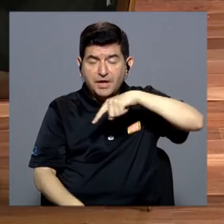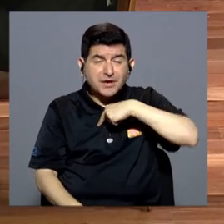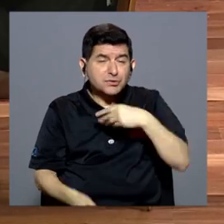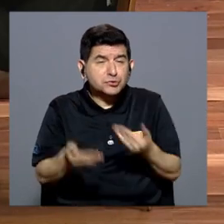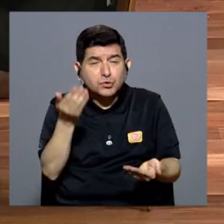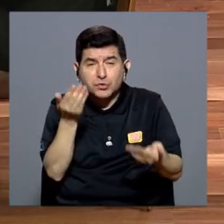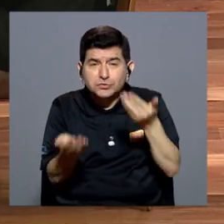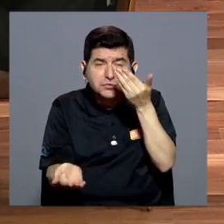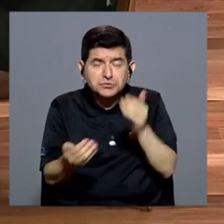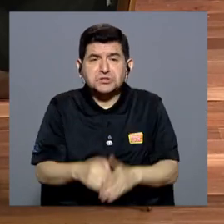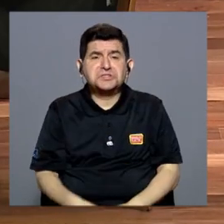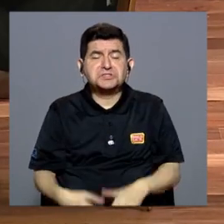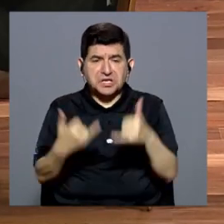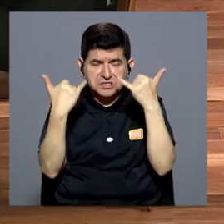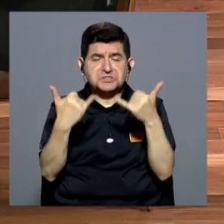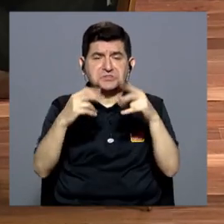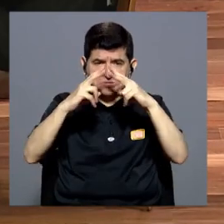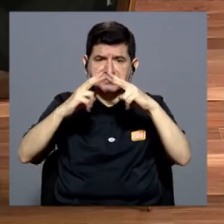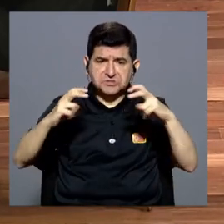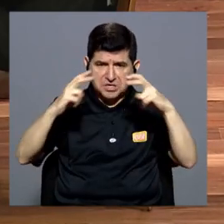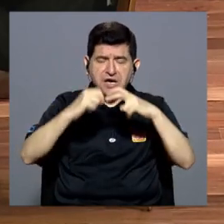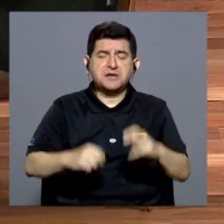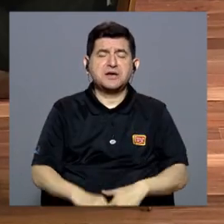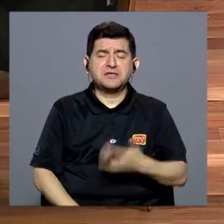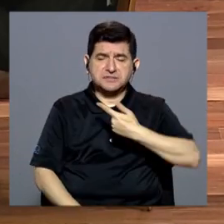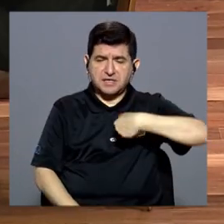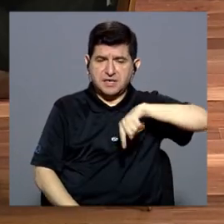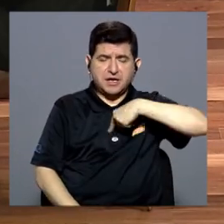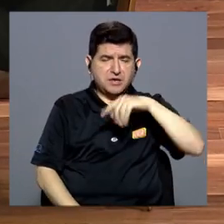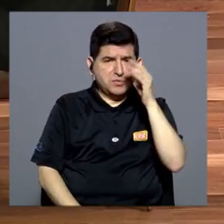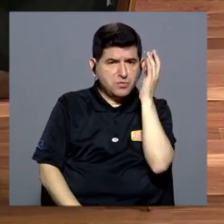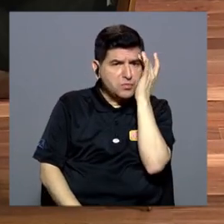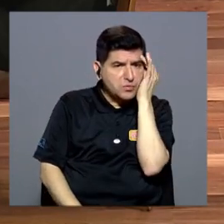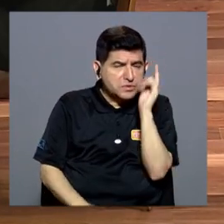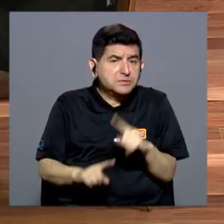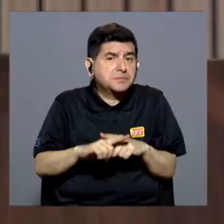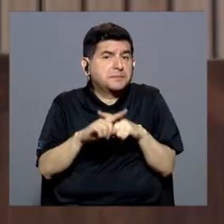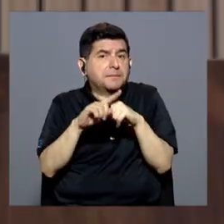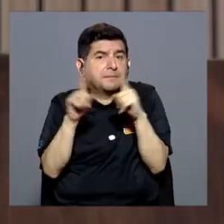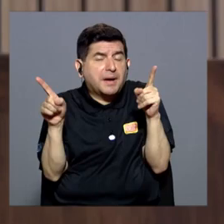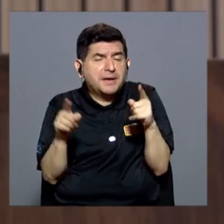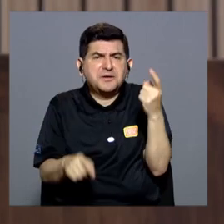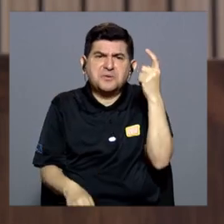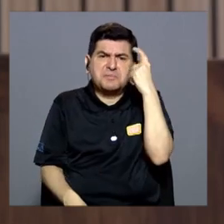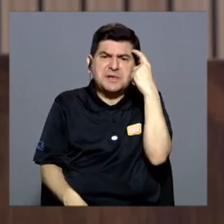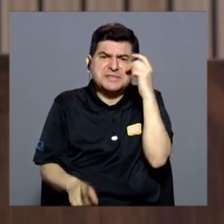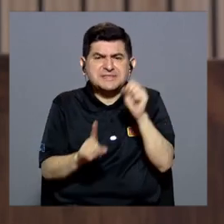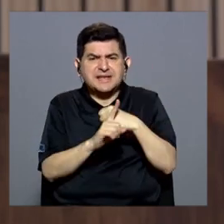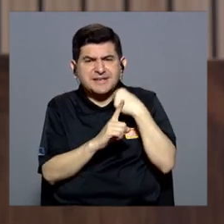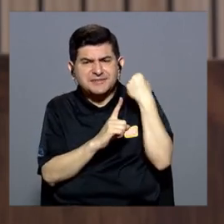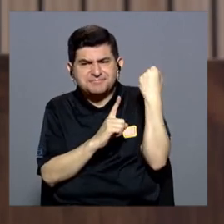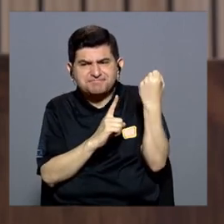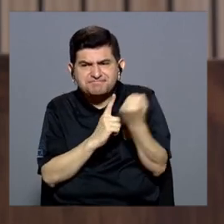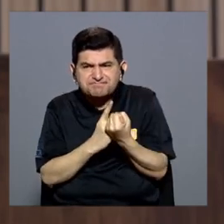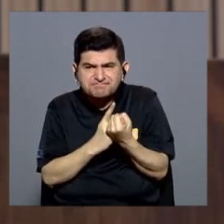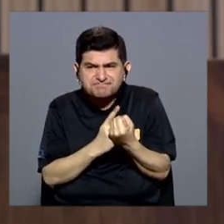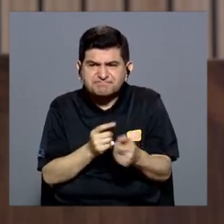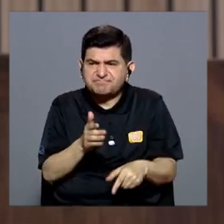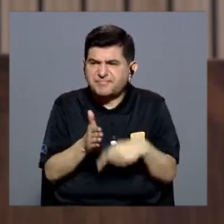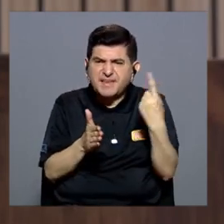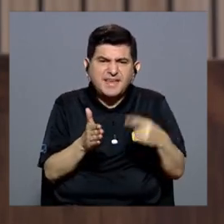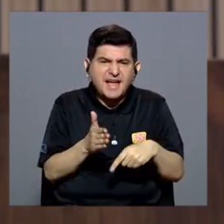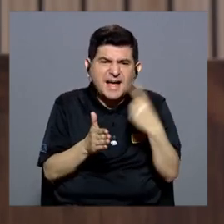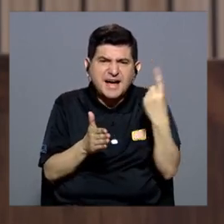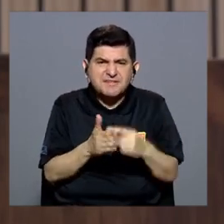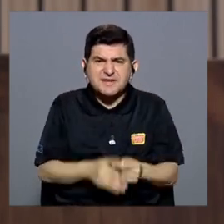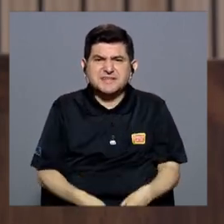tenemos vistos en nuestras preocupaciones, pero pensamos que las situaciones a veces tienen